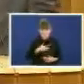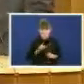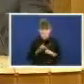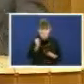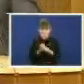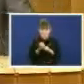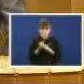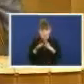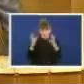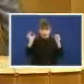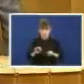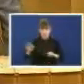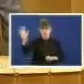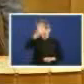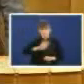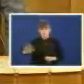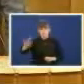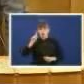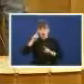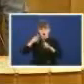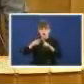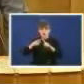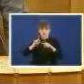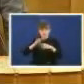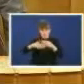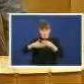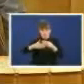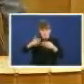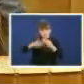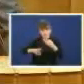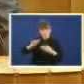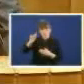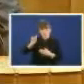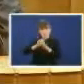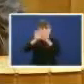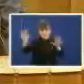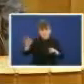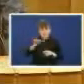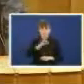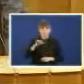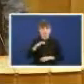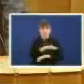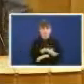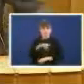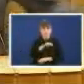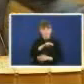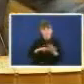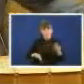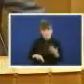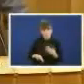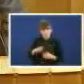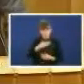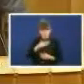acordo nacional para trazar a nova fronteira do autogoverno de Galiza un acordo que pivota desde o meu punto de